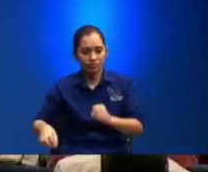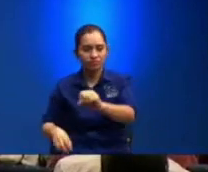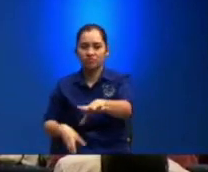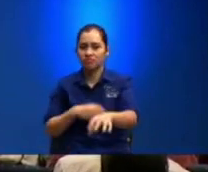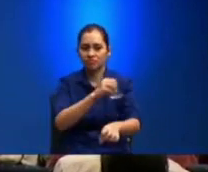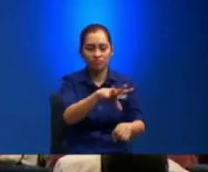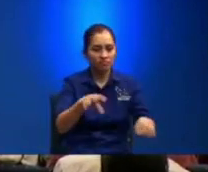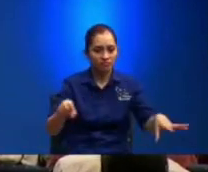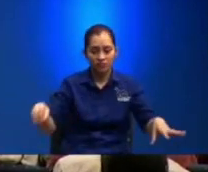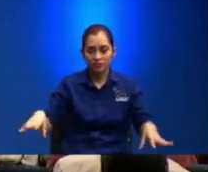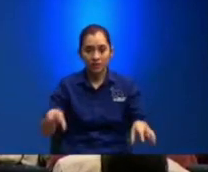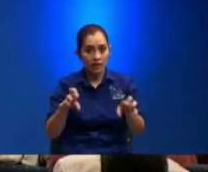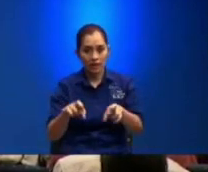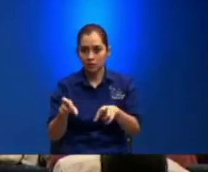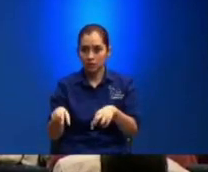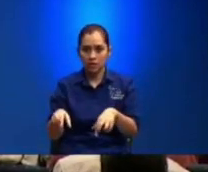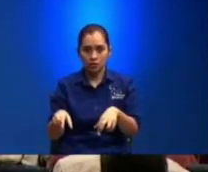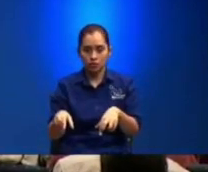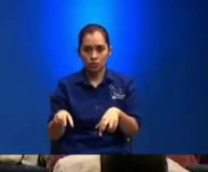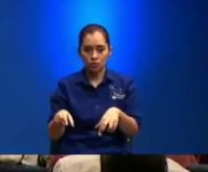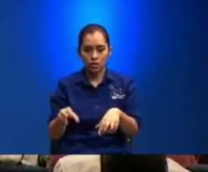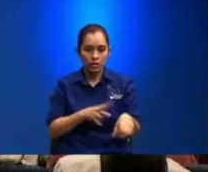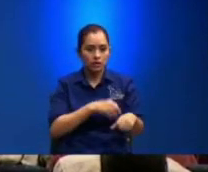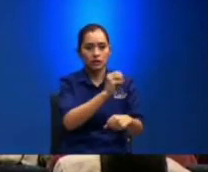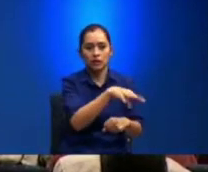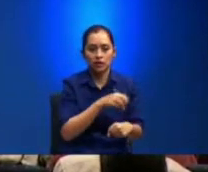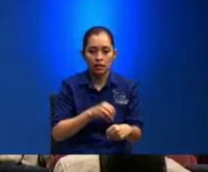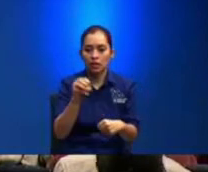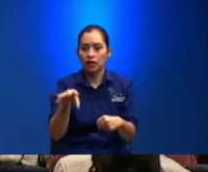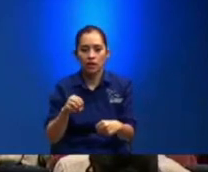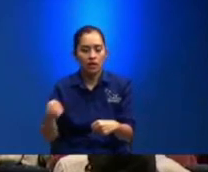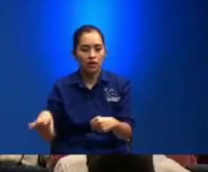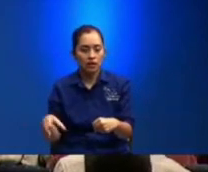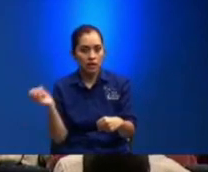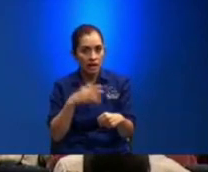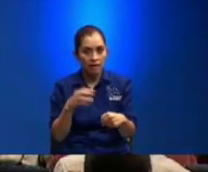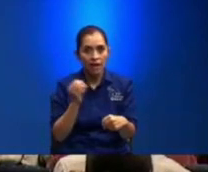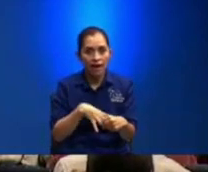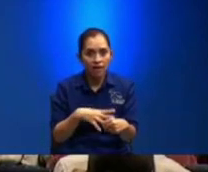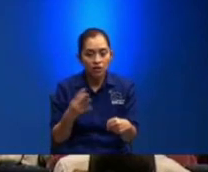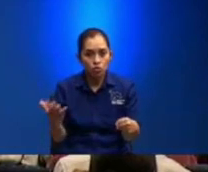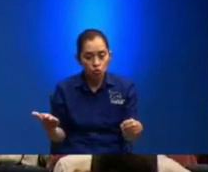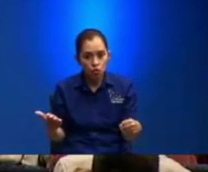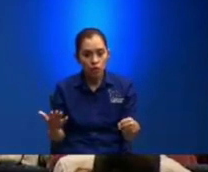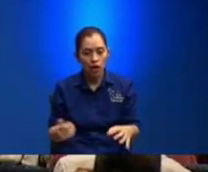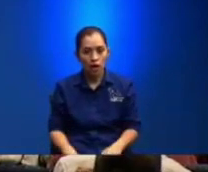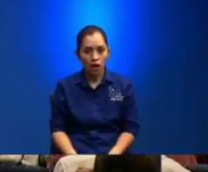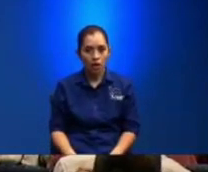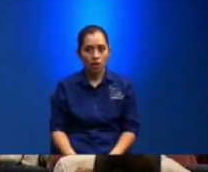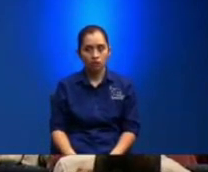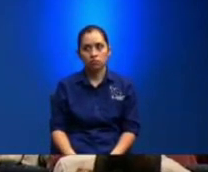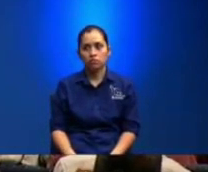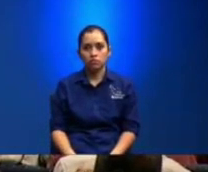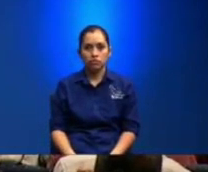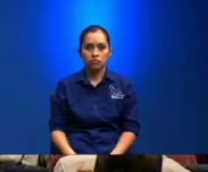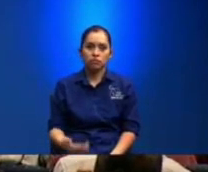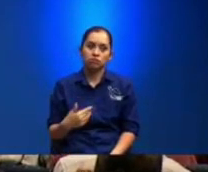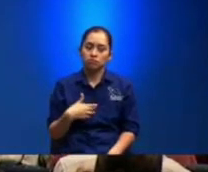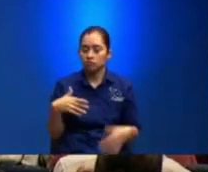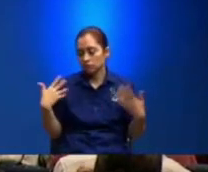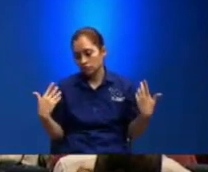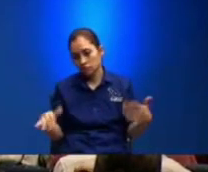ustedes que lo recibían siendo se le ponían algo enojados y decían estos